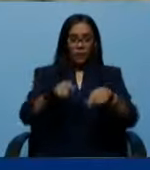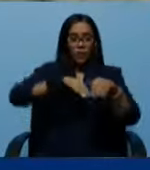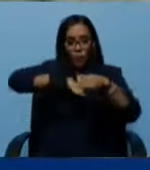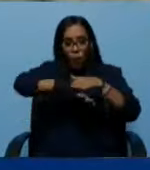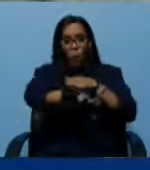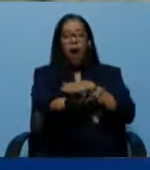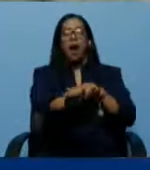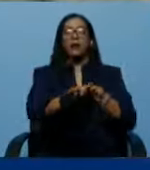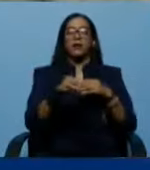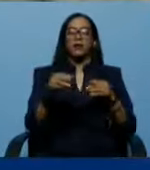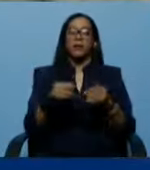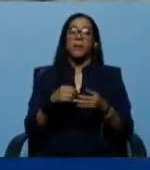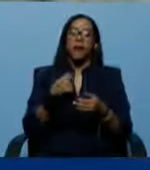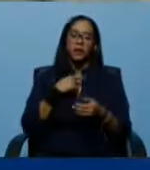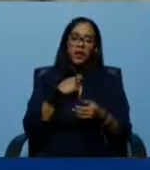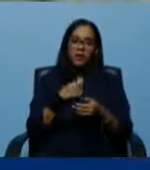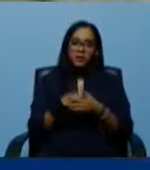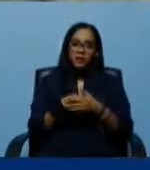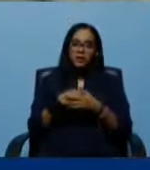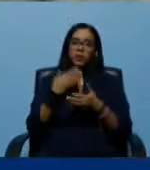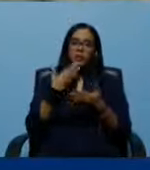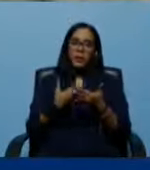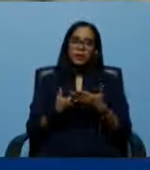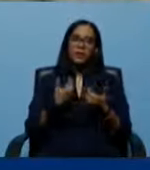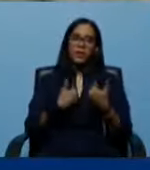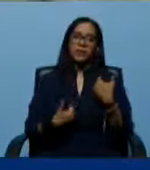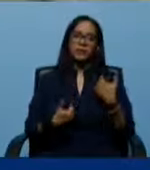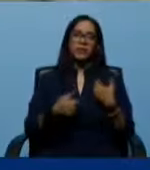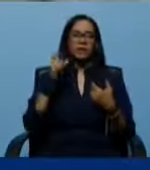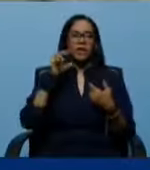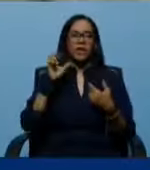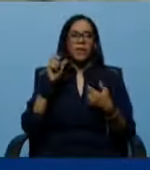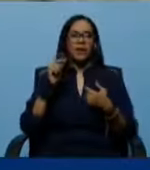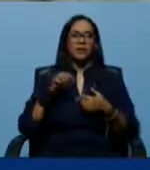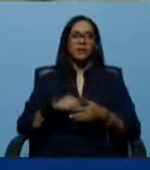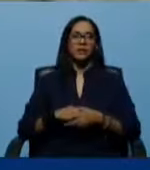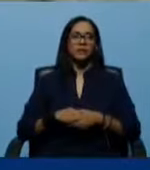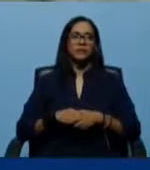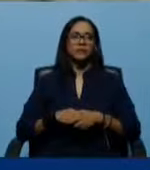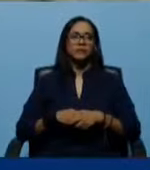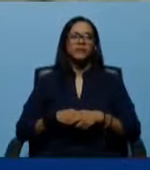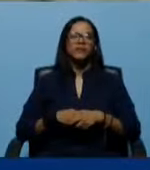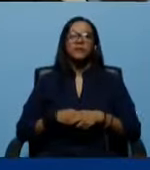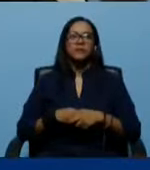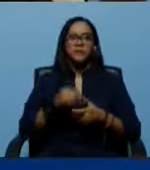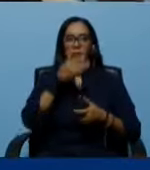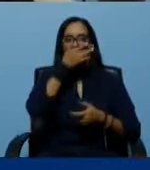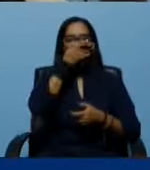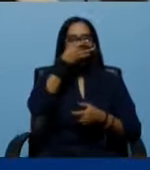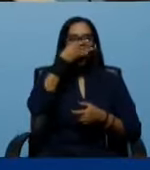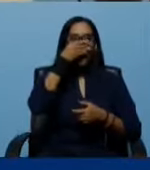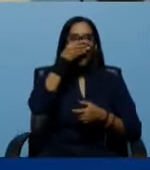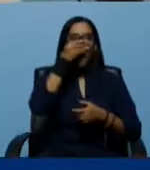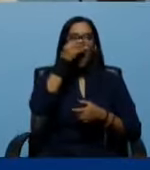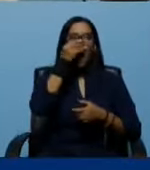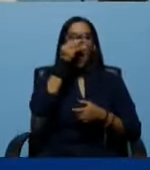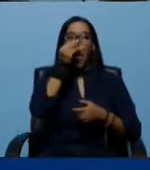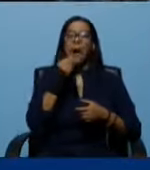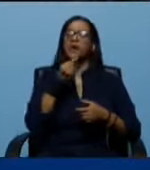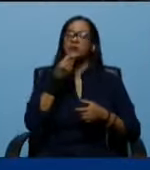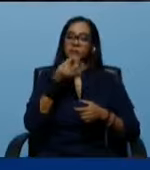su acervo, pero me gustaría, con su permiso, señor presidente, escuchar a Clemente. No, bueno, o sea, bueno, buenas tardes. Es una tremenda